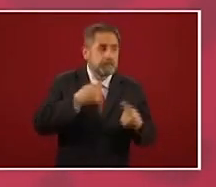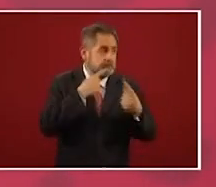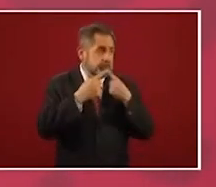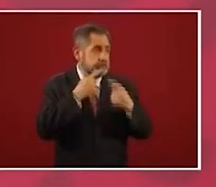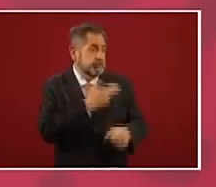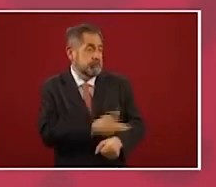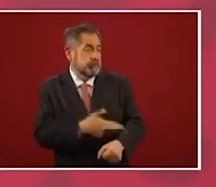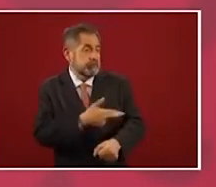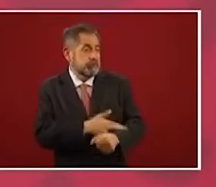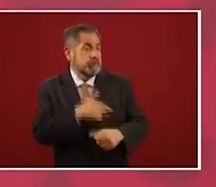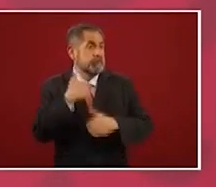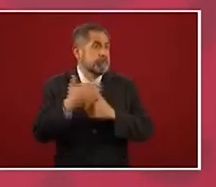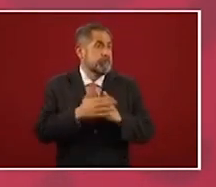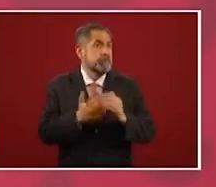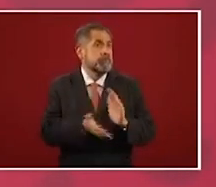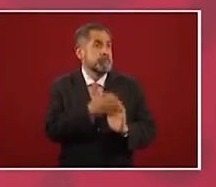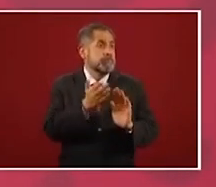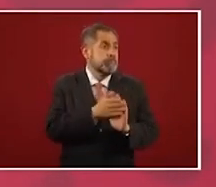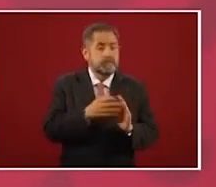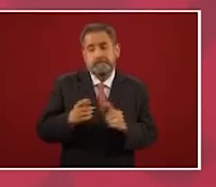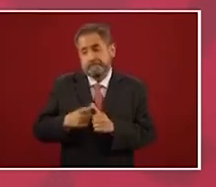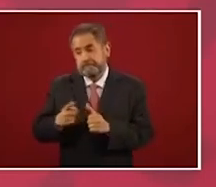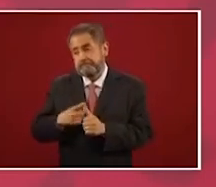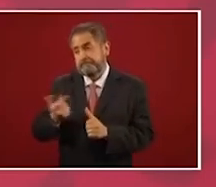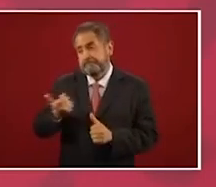de construcción de vivienda,